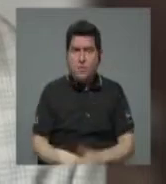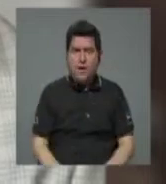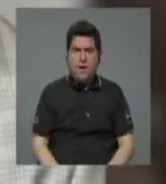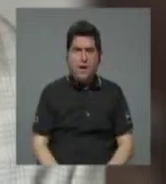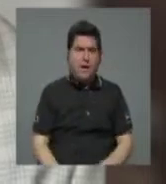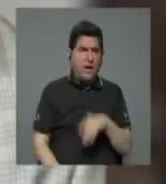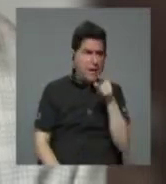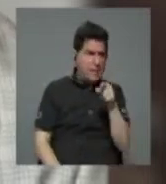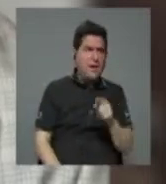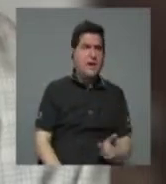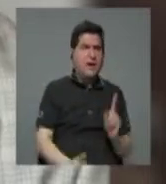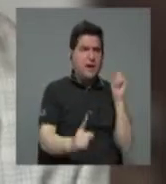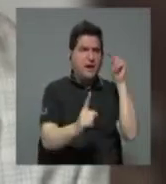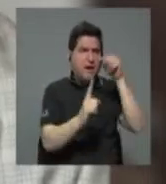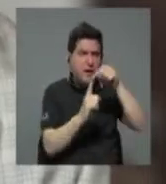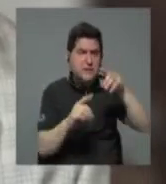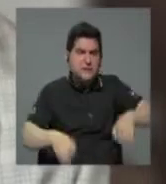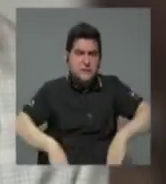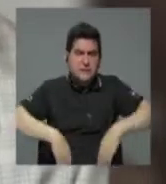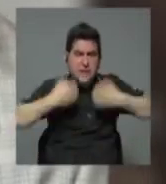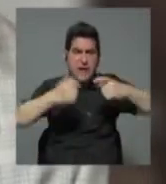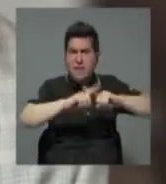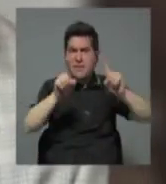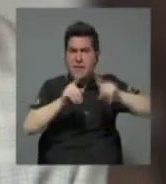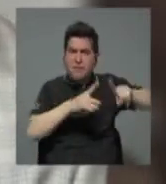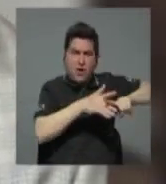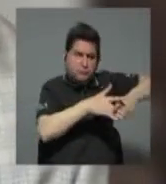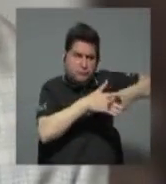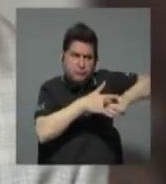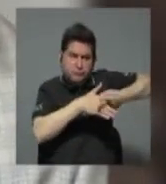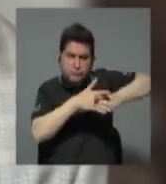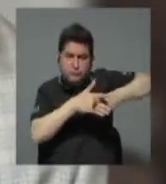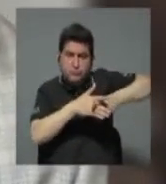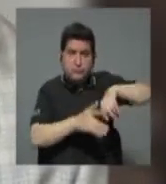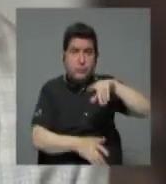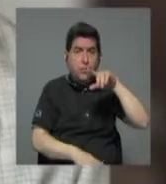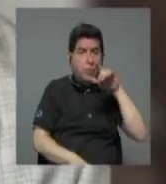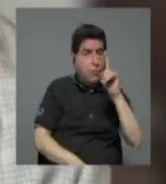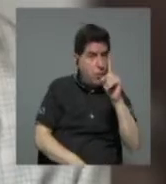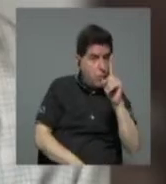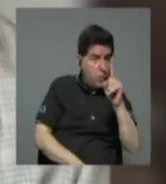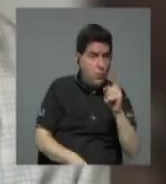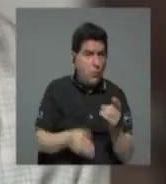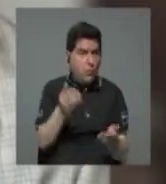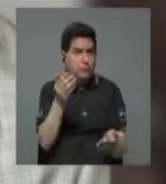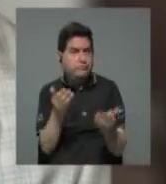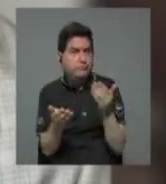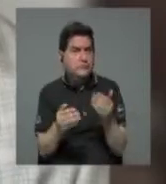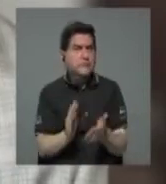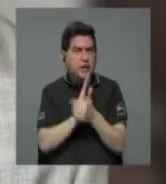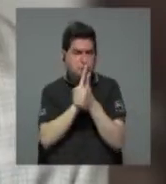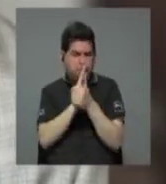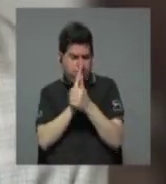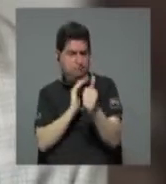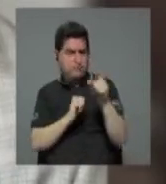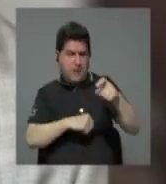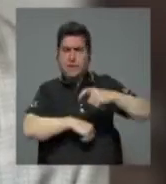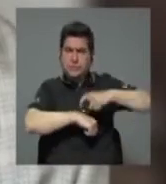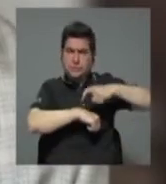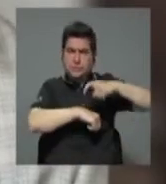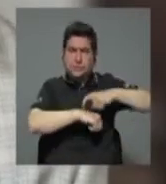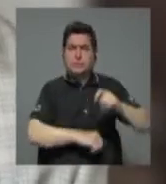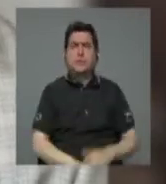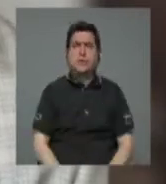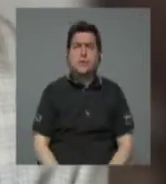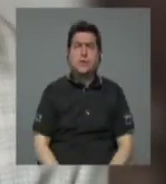en el mercado mundial, pues existían diferentes mecanismos, pero uno de los más potentes en aquel momento